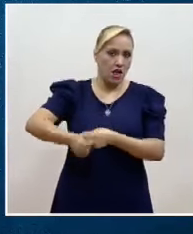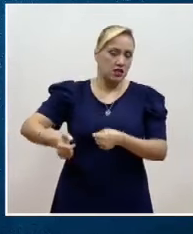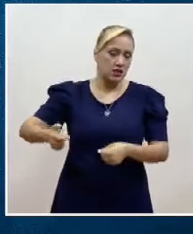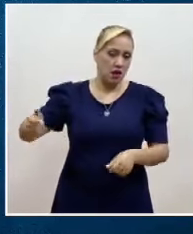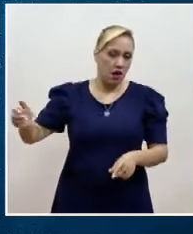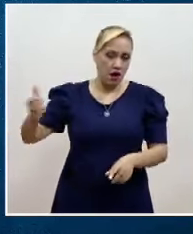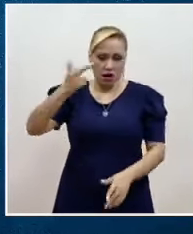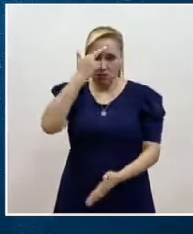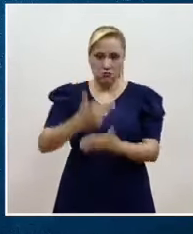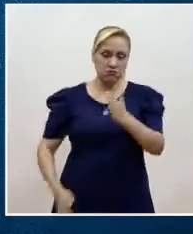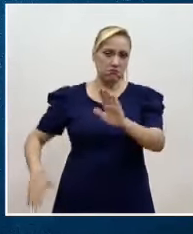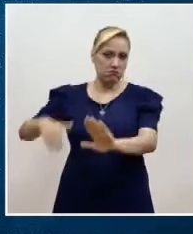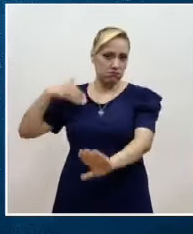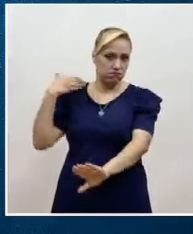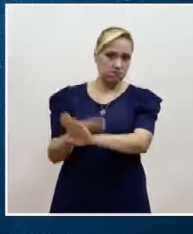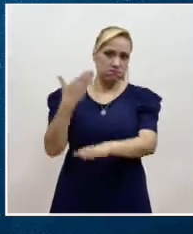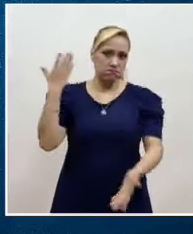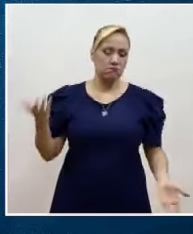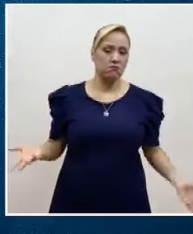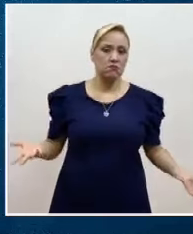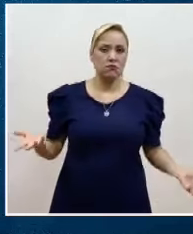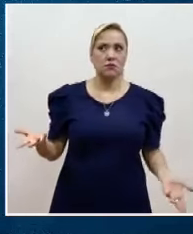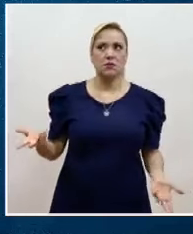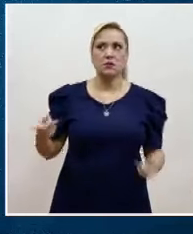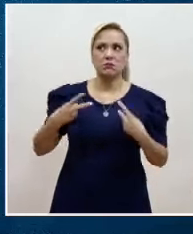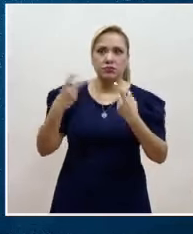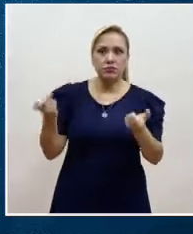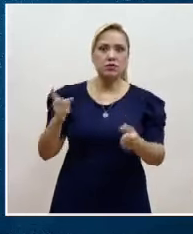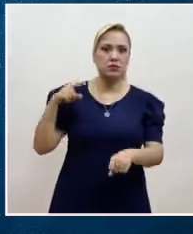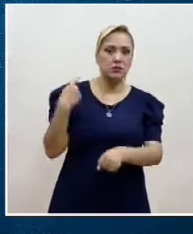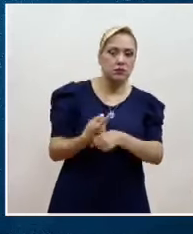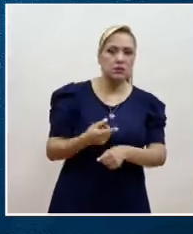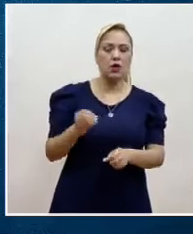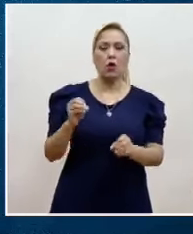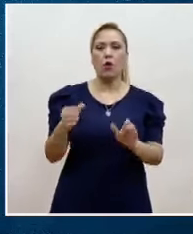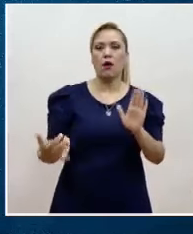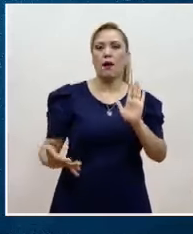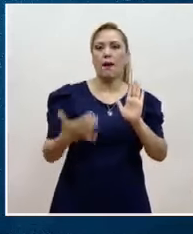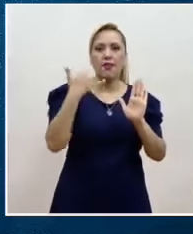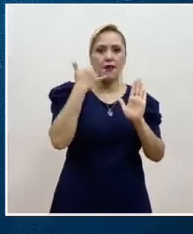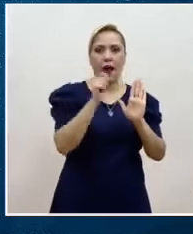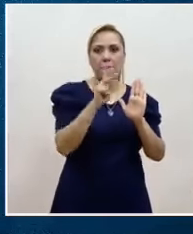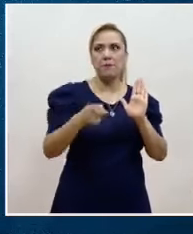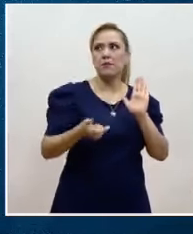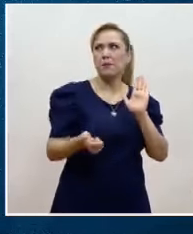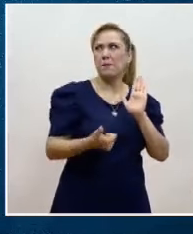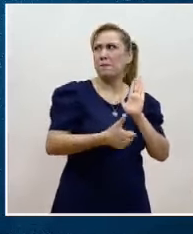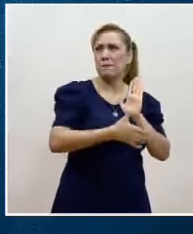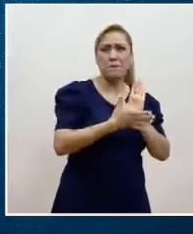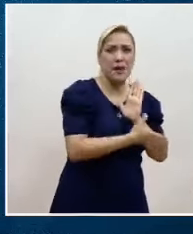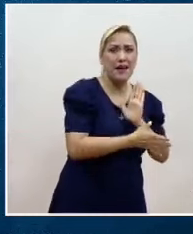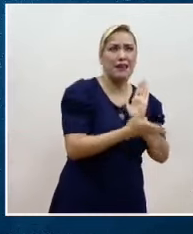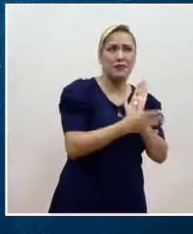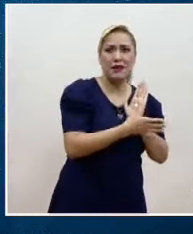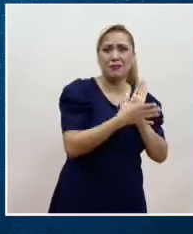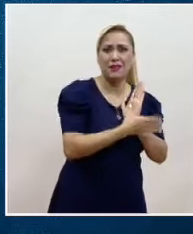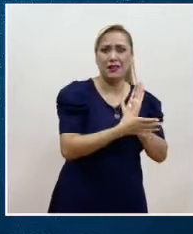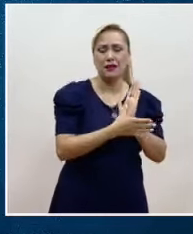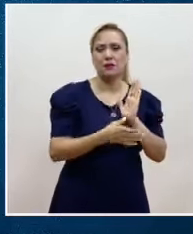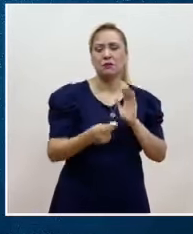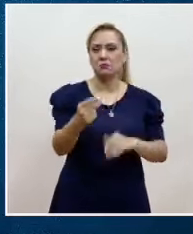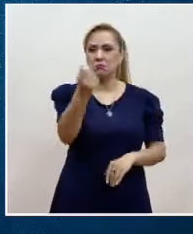de las mujeres viven con una terrible inseguridad y que a lo mejor un botón de alarma desde un Claro. teléfono, alguien dirá, bueno, y las mujeres que tal vez,